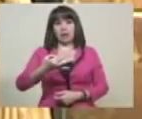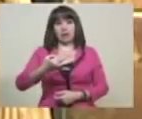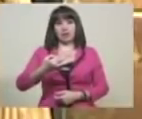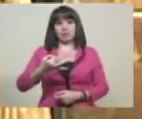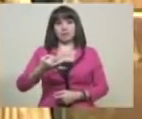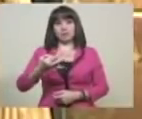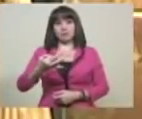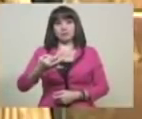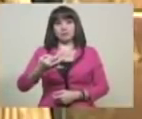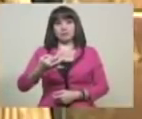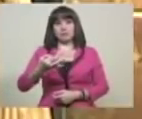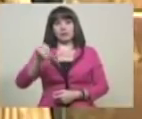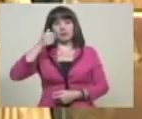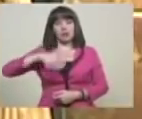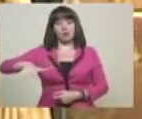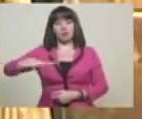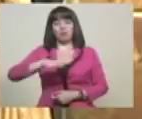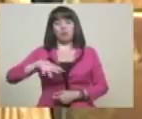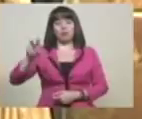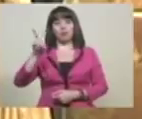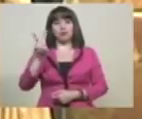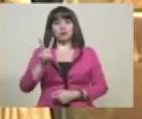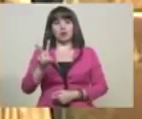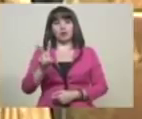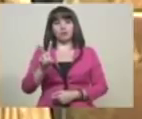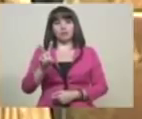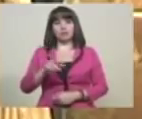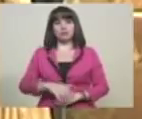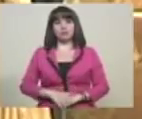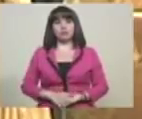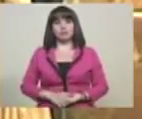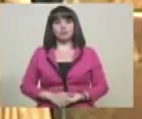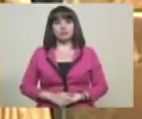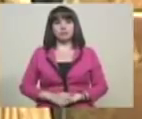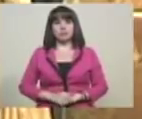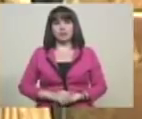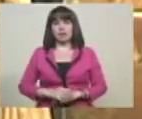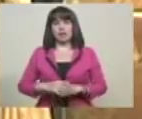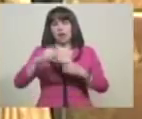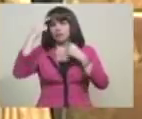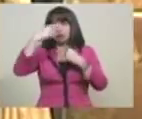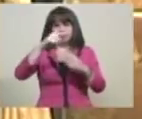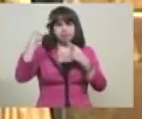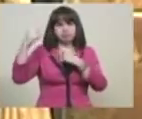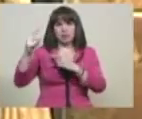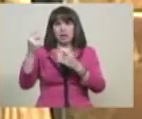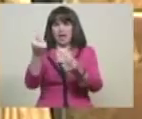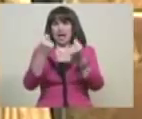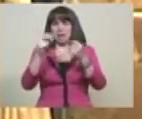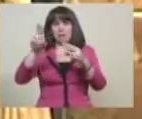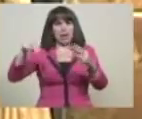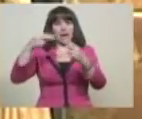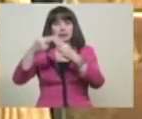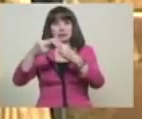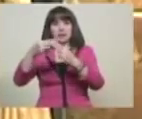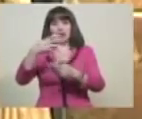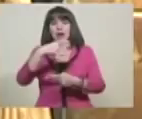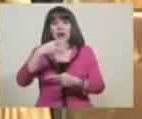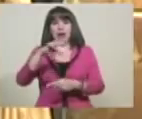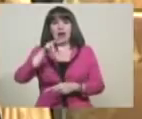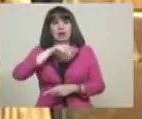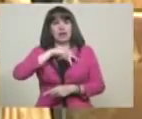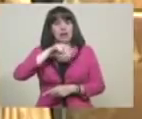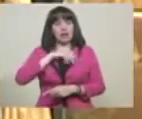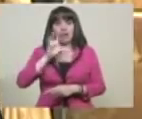salarizar el ingreso del pueblo venezolano, sin abandonar jamás ¿no? El carnet de la patria y los